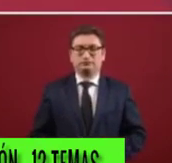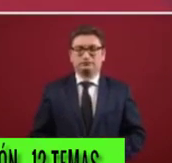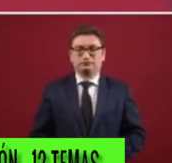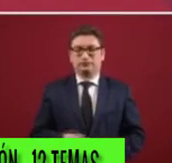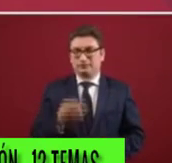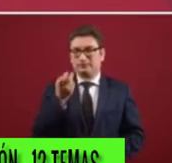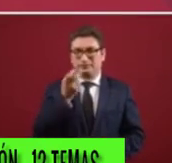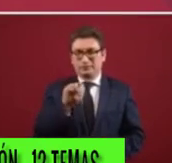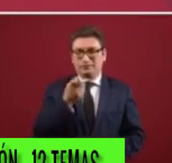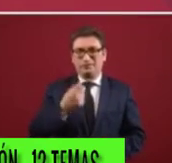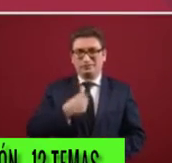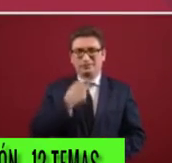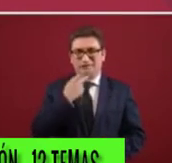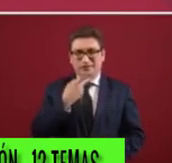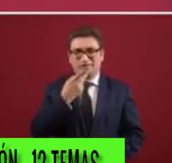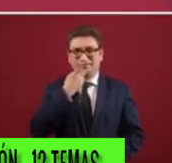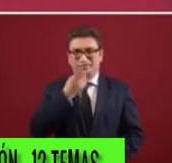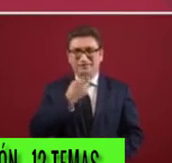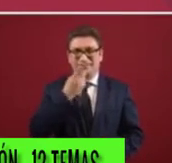Por eso hablo y